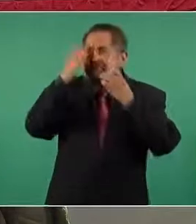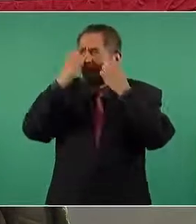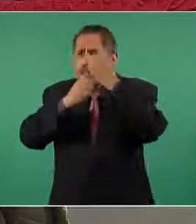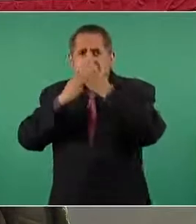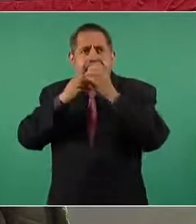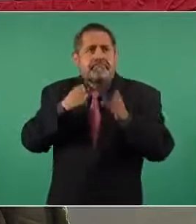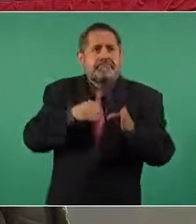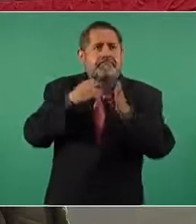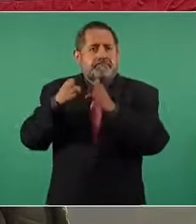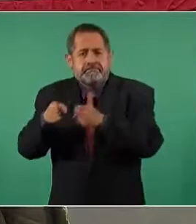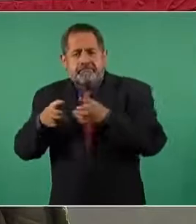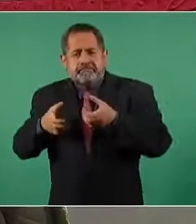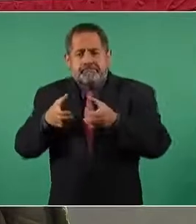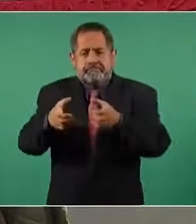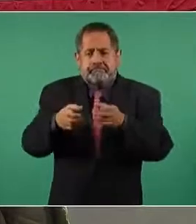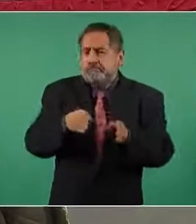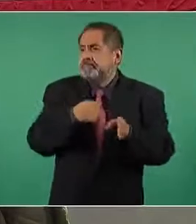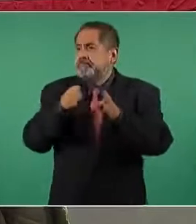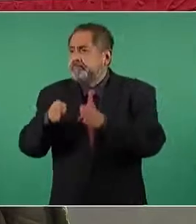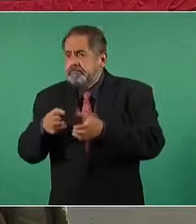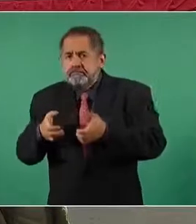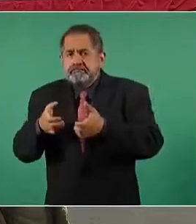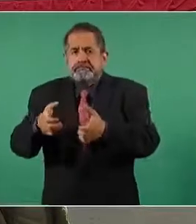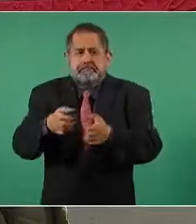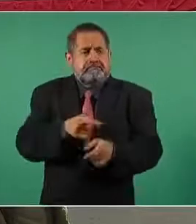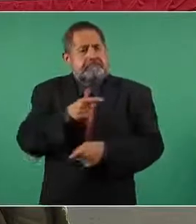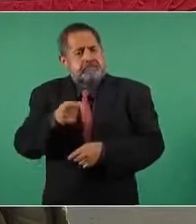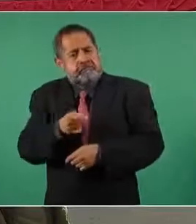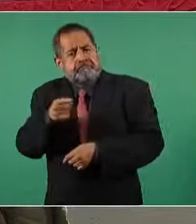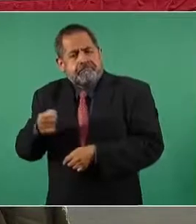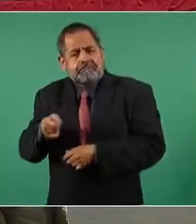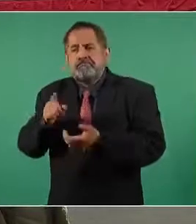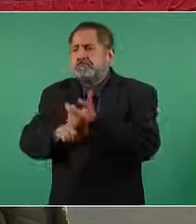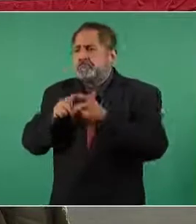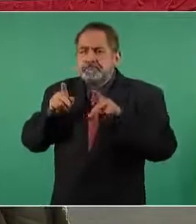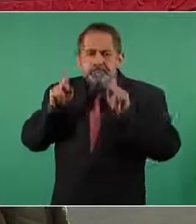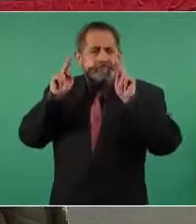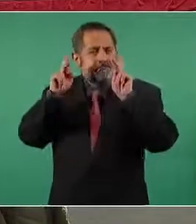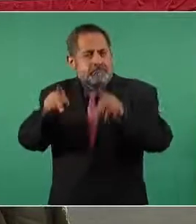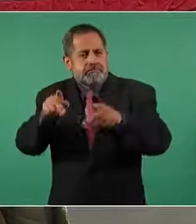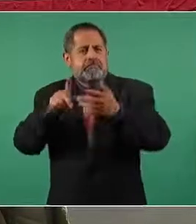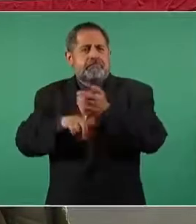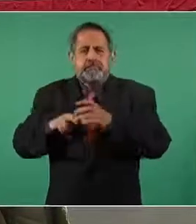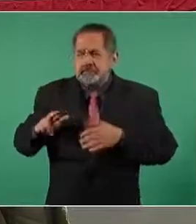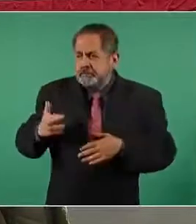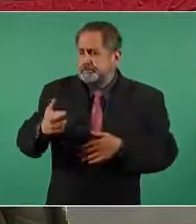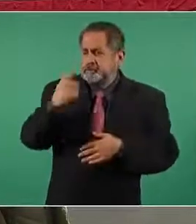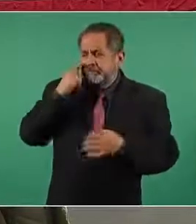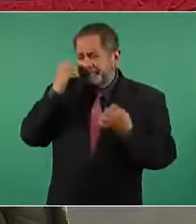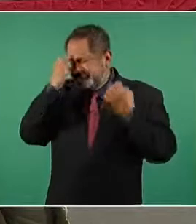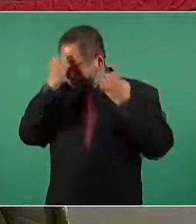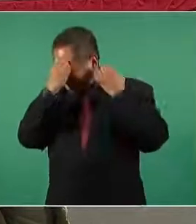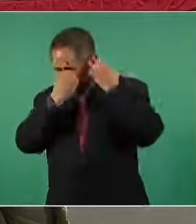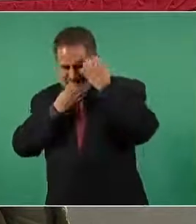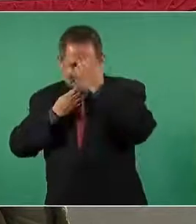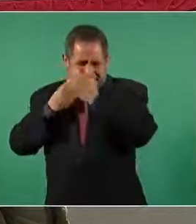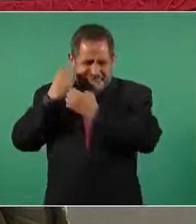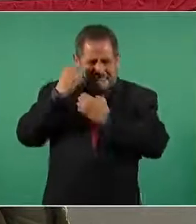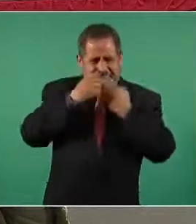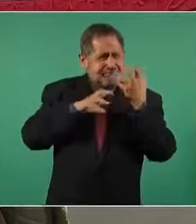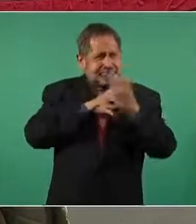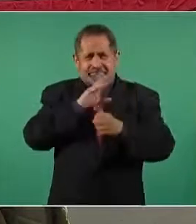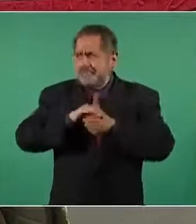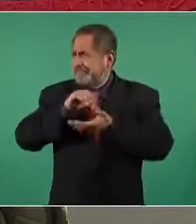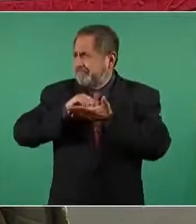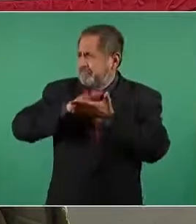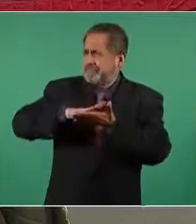esta calle, en un puente, un río, una presa, y ahí se va tomando una evaluación acompañados con Bienestar